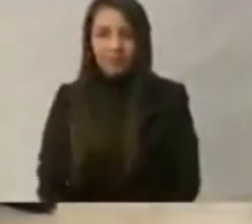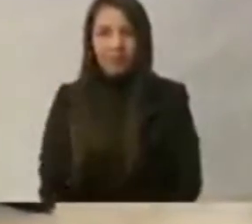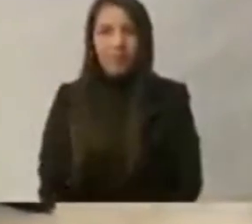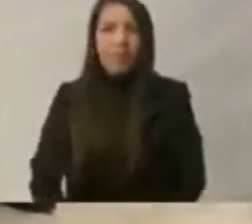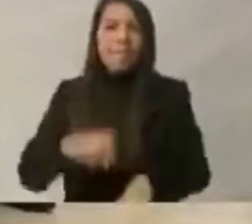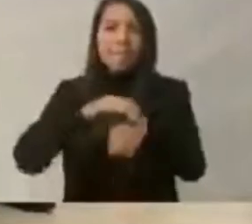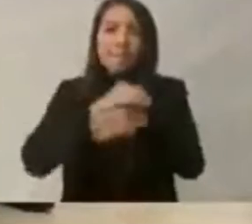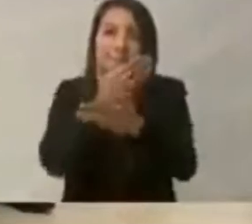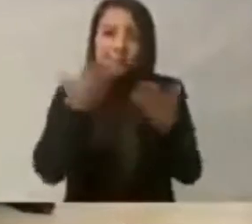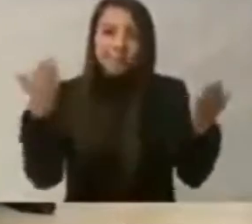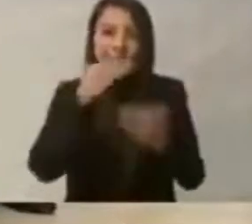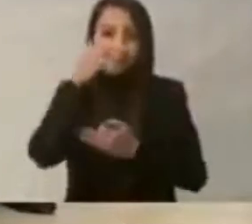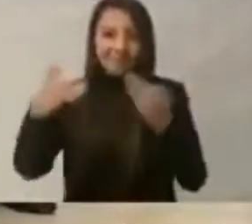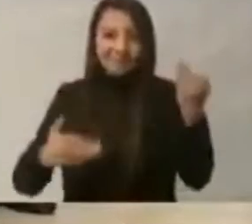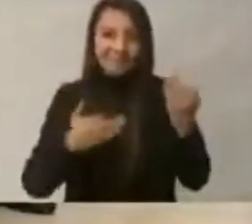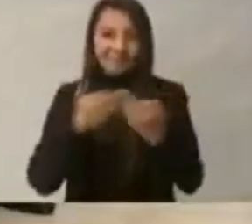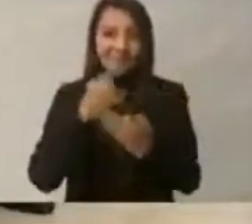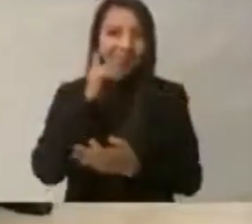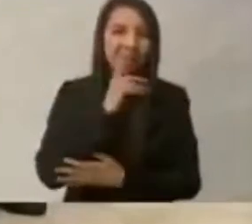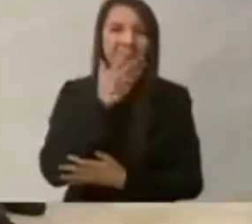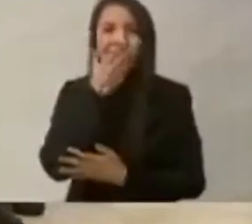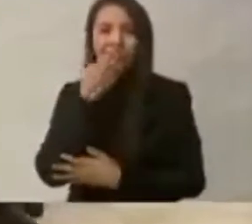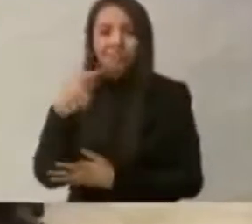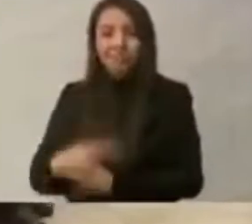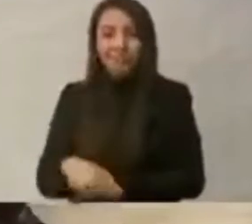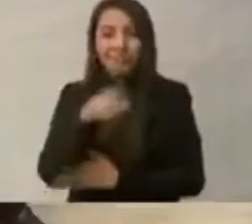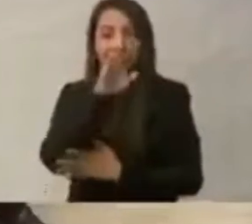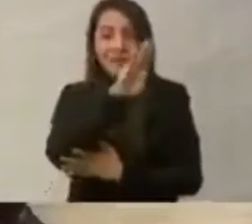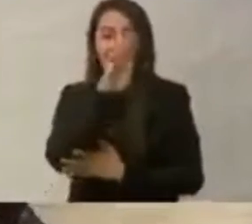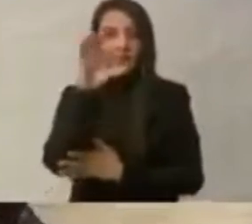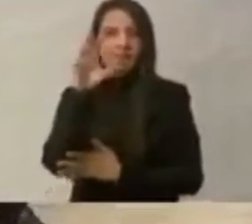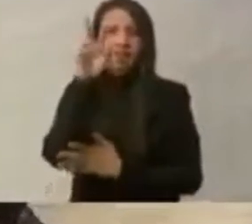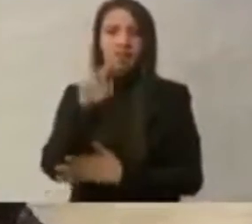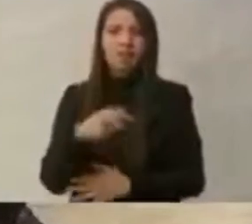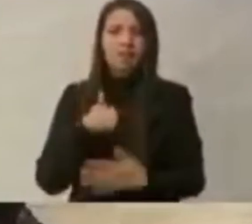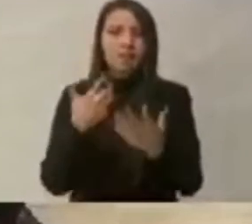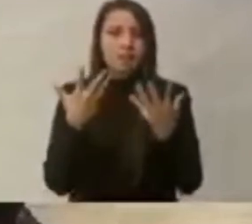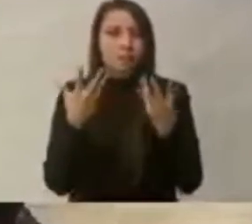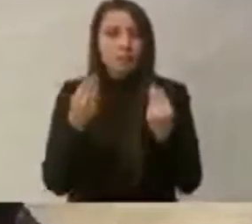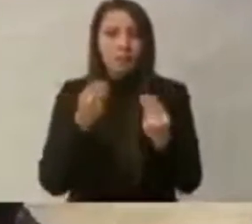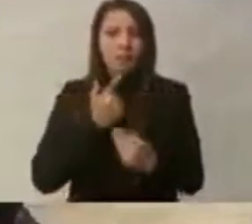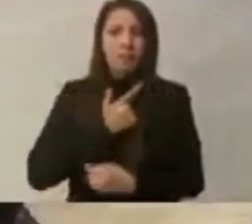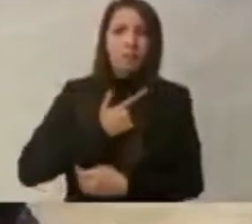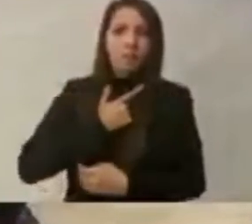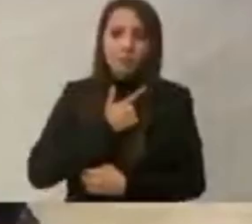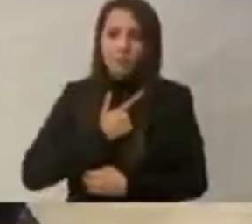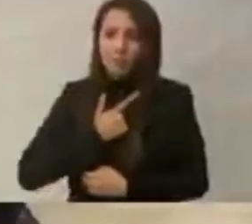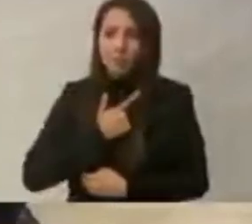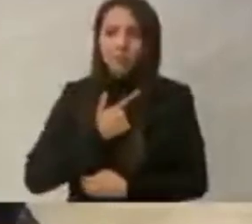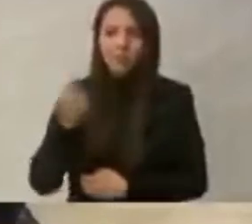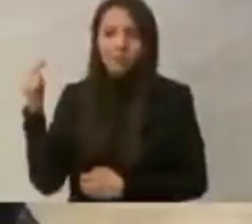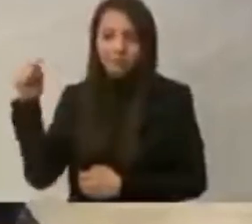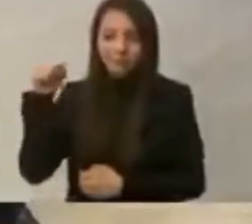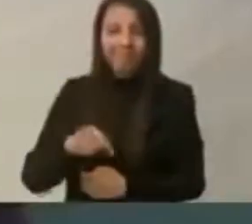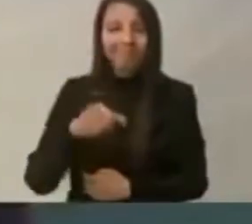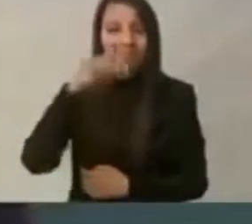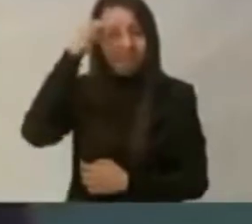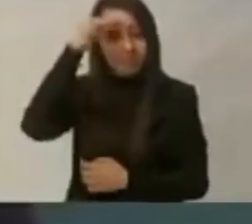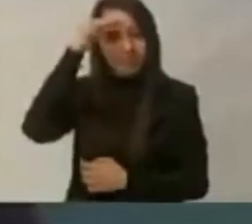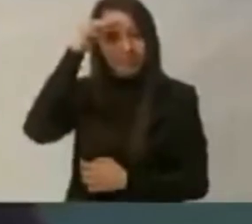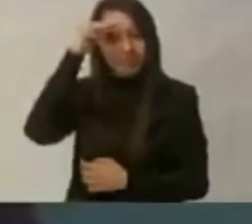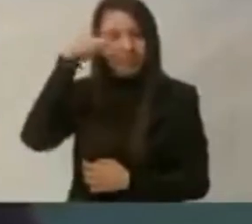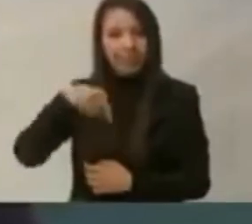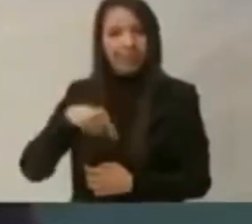Amigas, amigos de Baja California, me da mucho gusto estar en Mexicali,